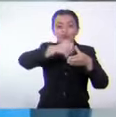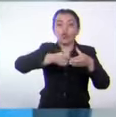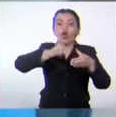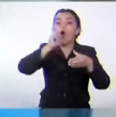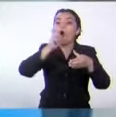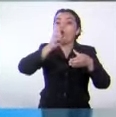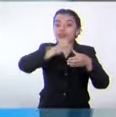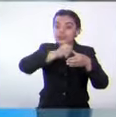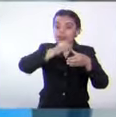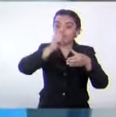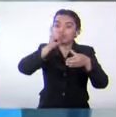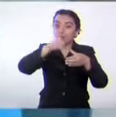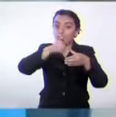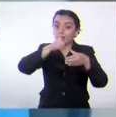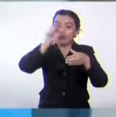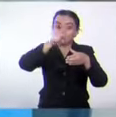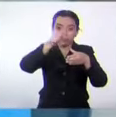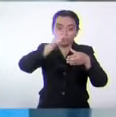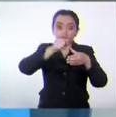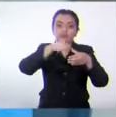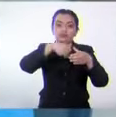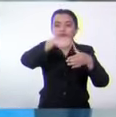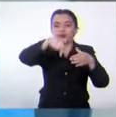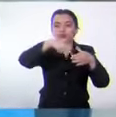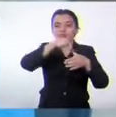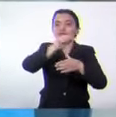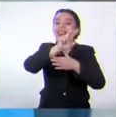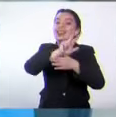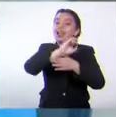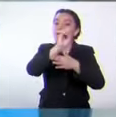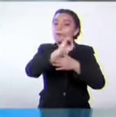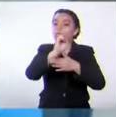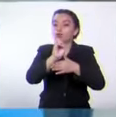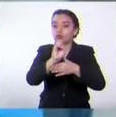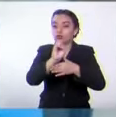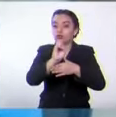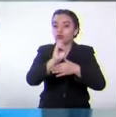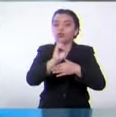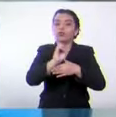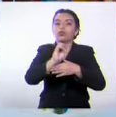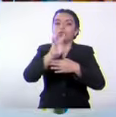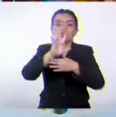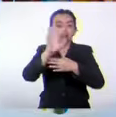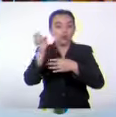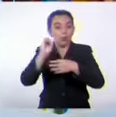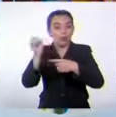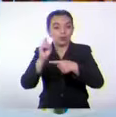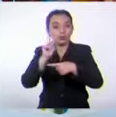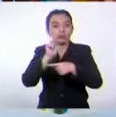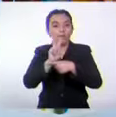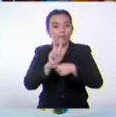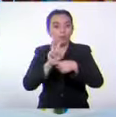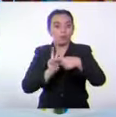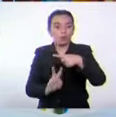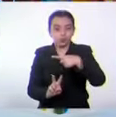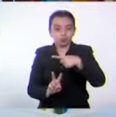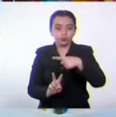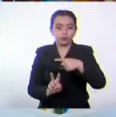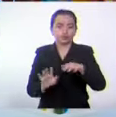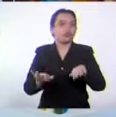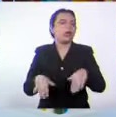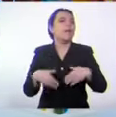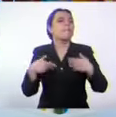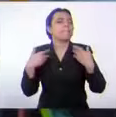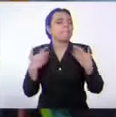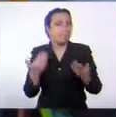a concentraciones entre 3 a 5% volumen sobre volumen. Pero, ¿de qué nos sirve saber ese